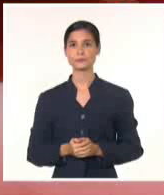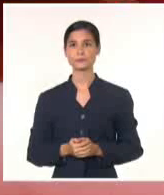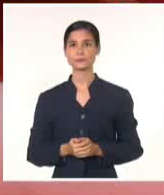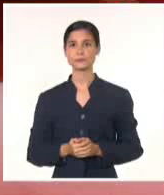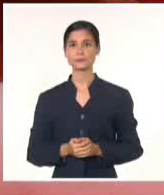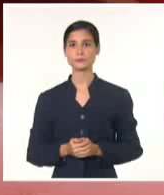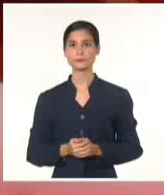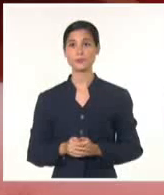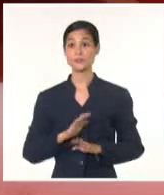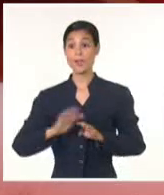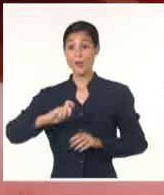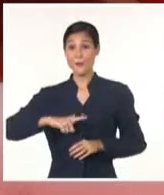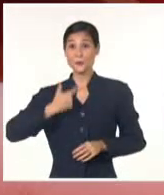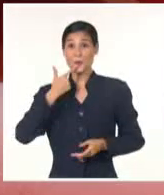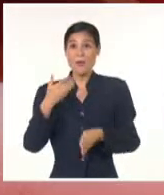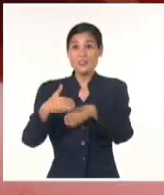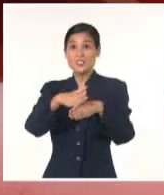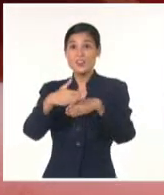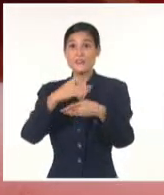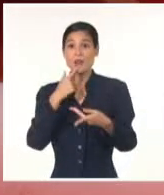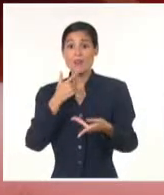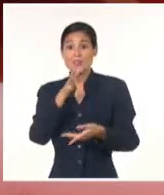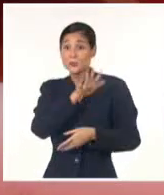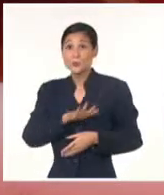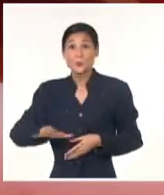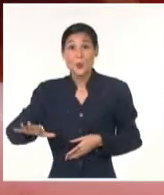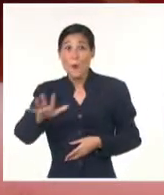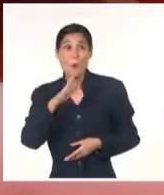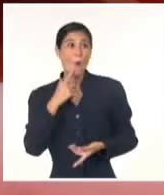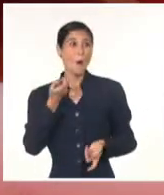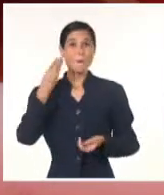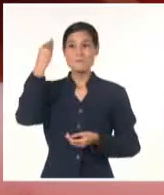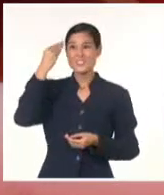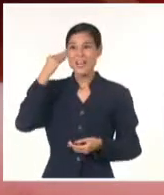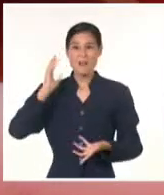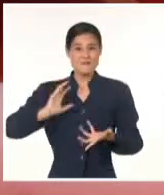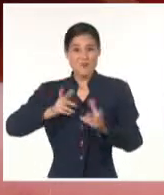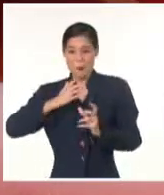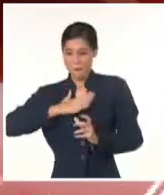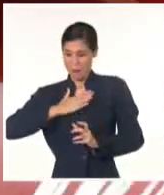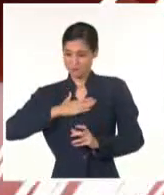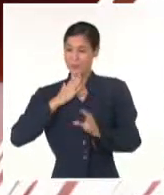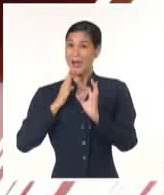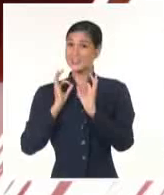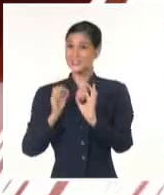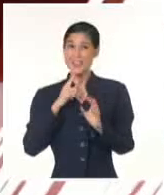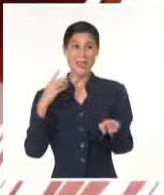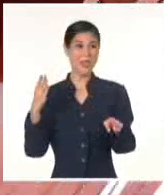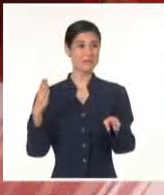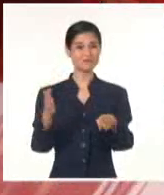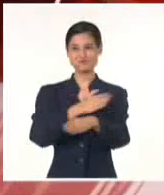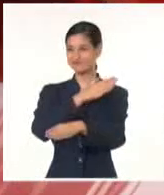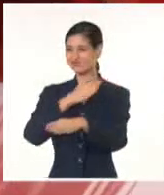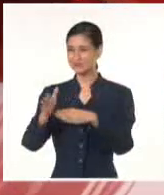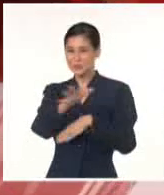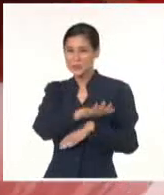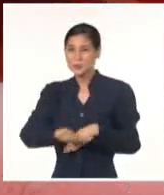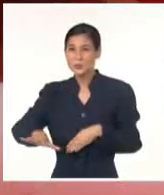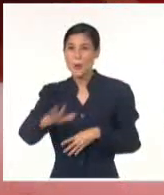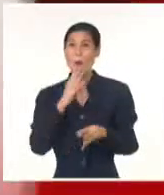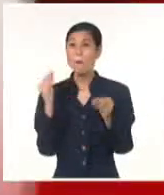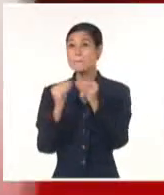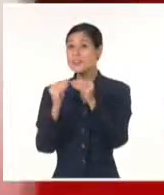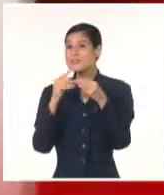La cultura es todo lo que somos, lo que hacemos, cómo pensamos, cómo actuamos, cómo comemos, cómo nos vestimos, cómo